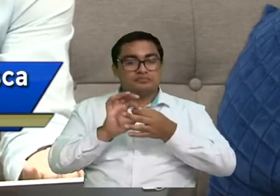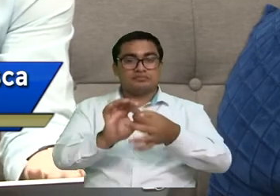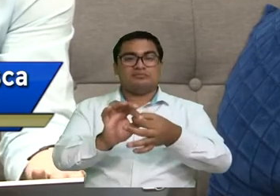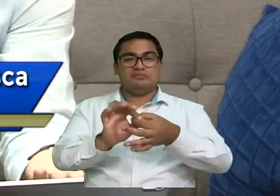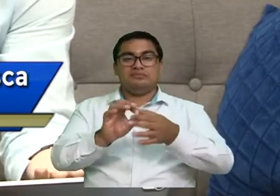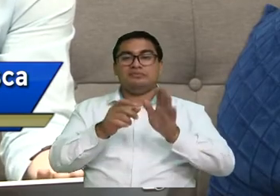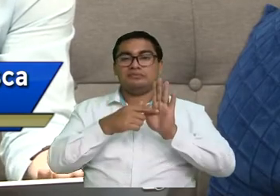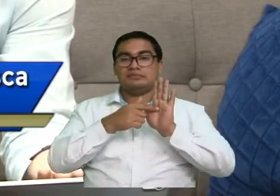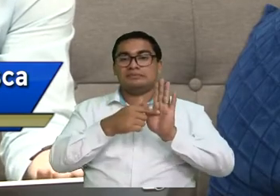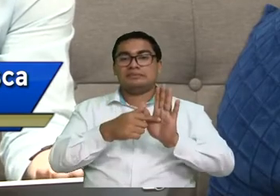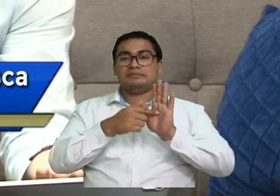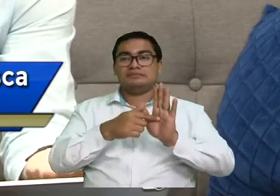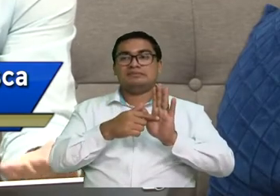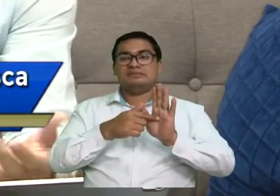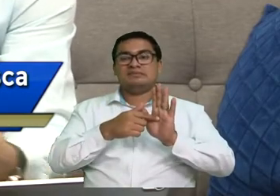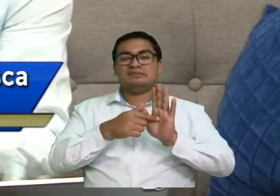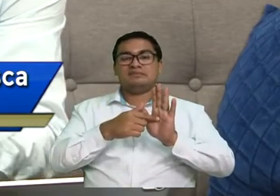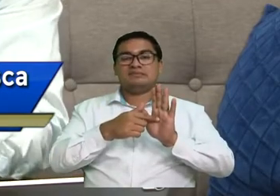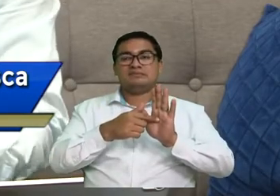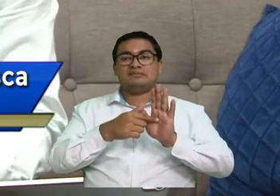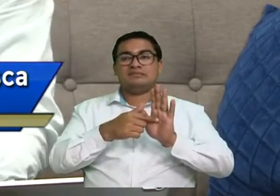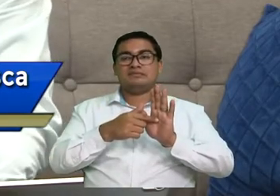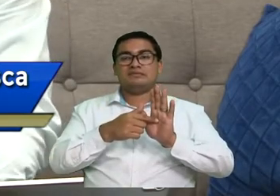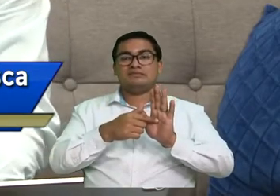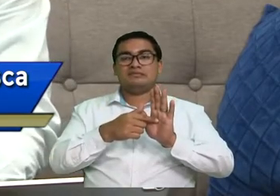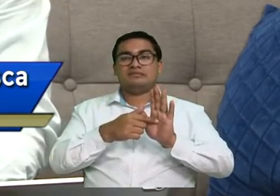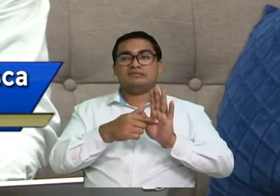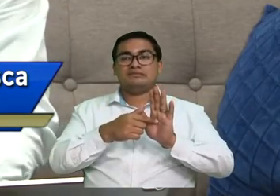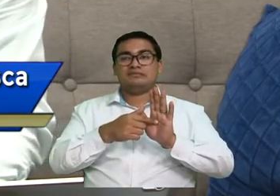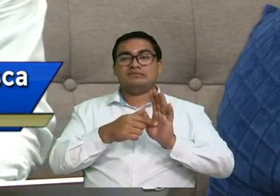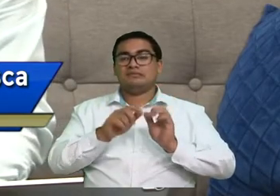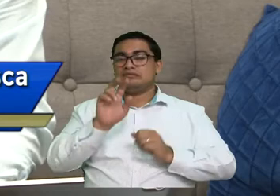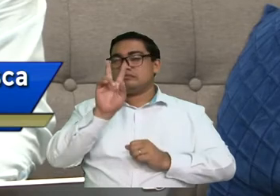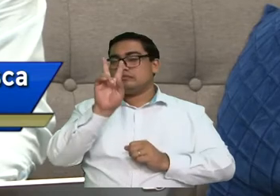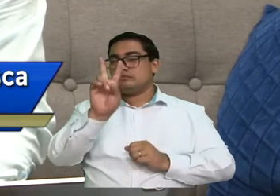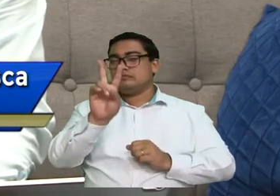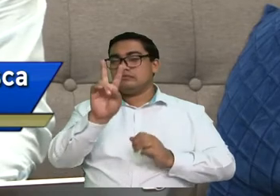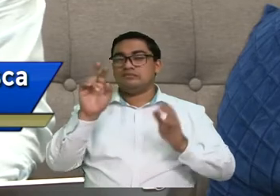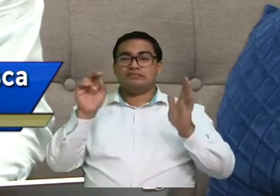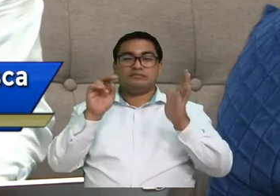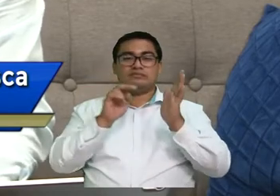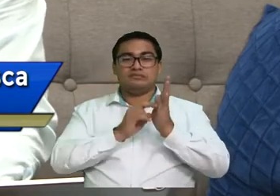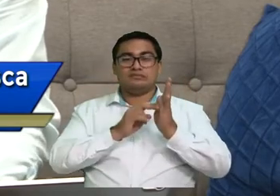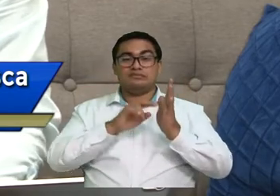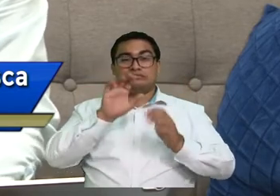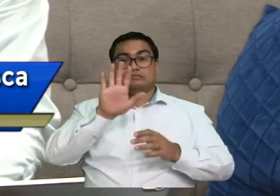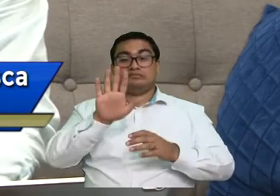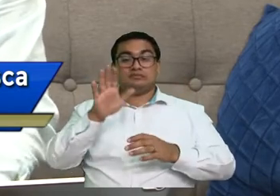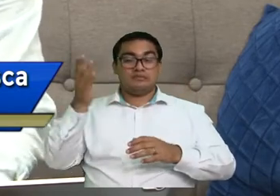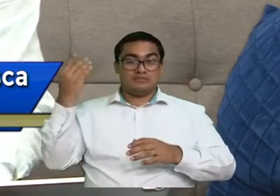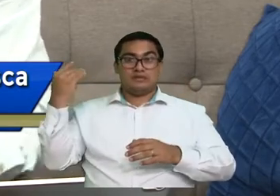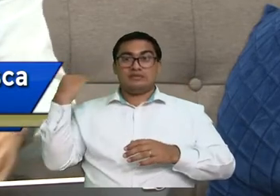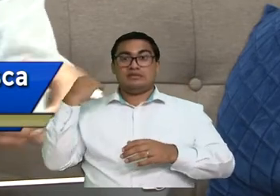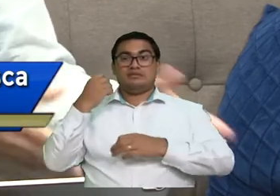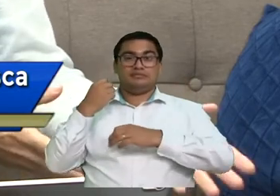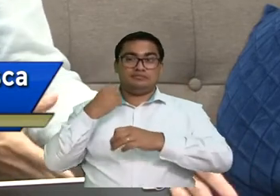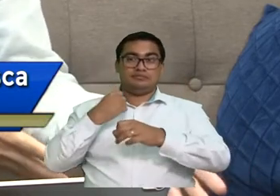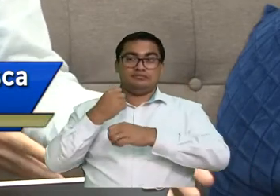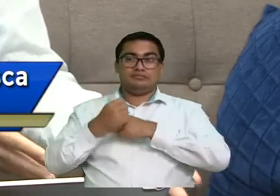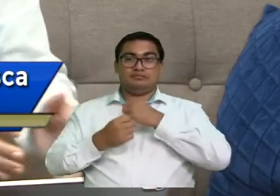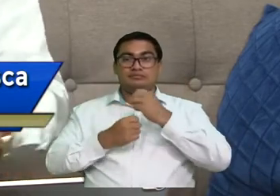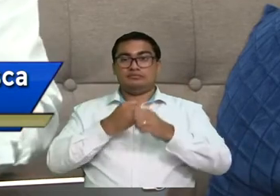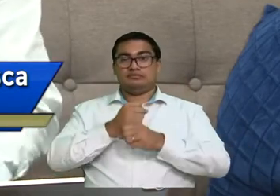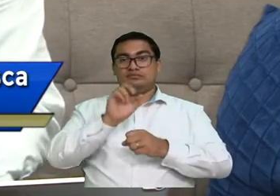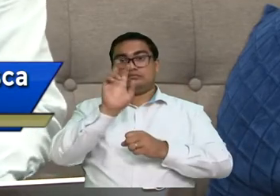Por ejemplo, nosotros aquí en el 2005, aquí en la